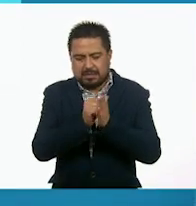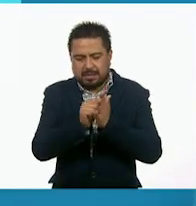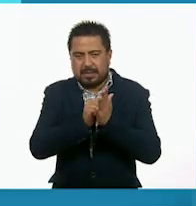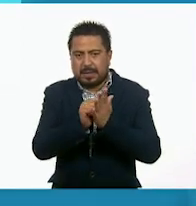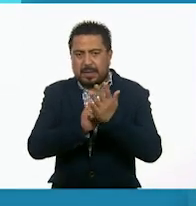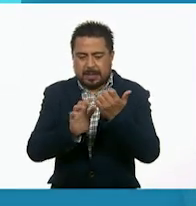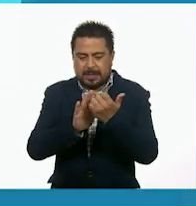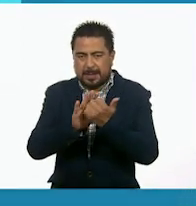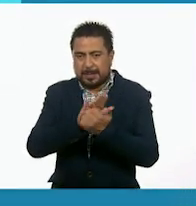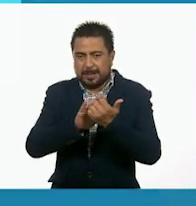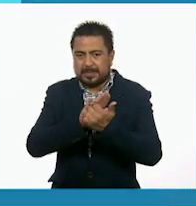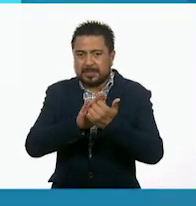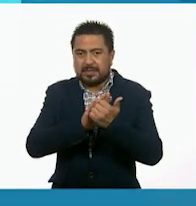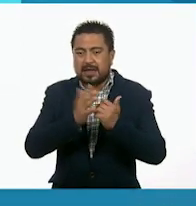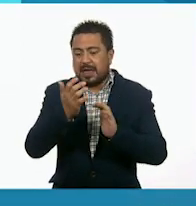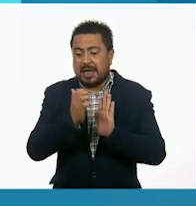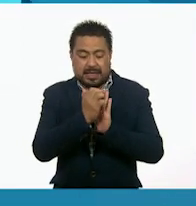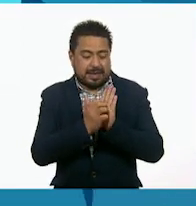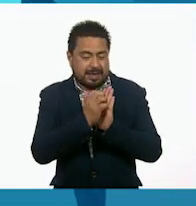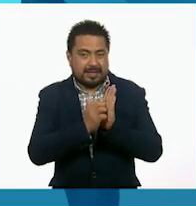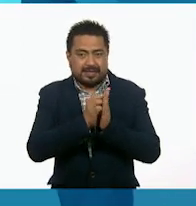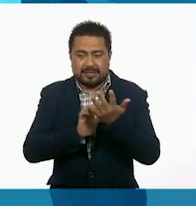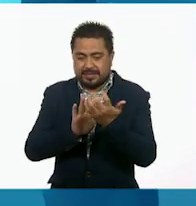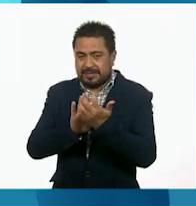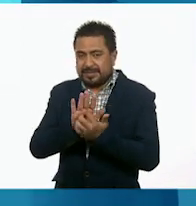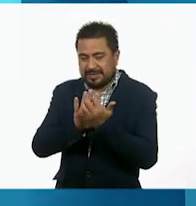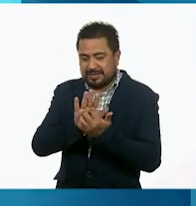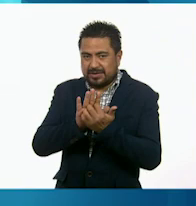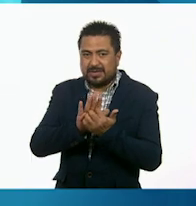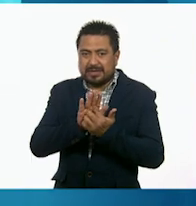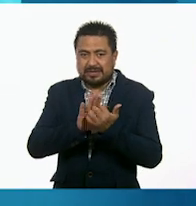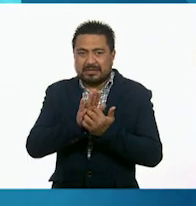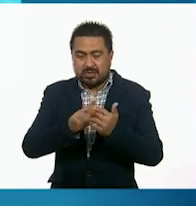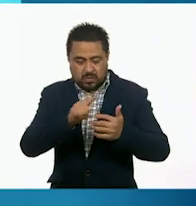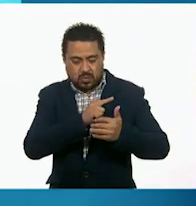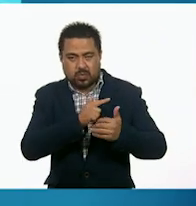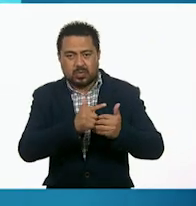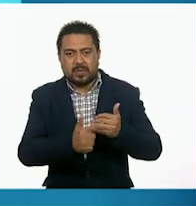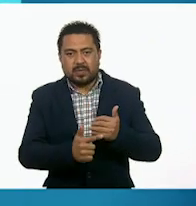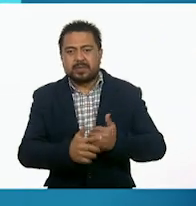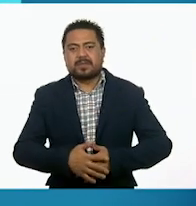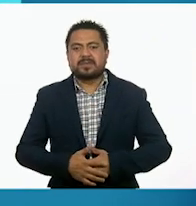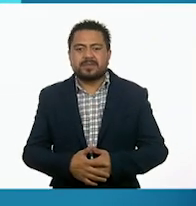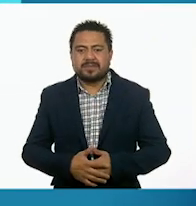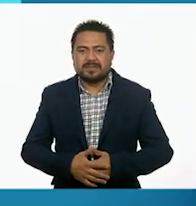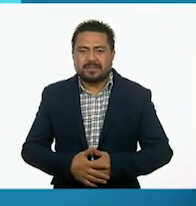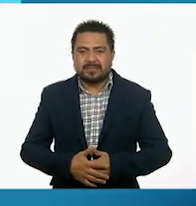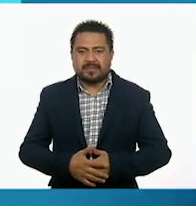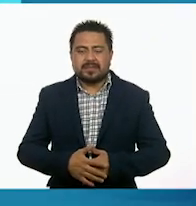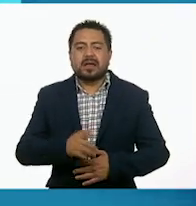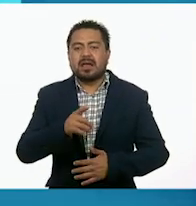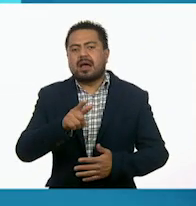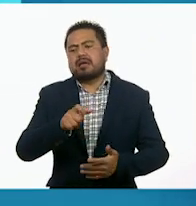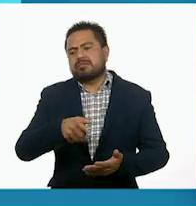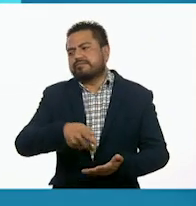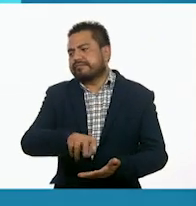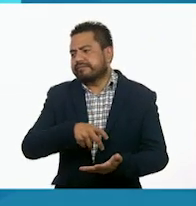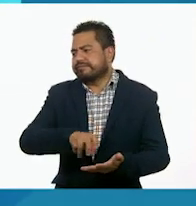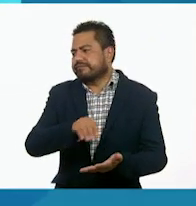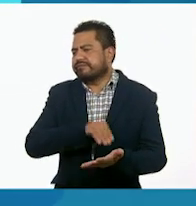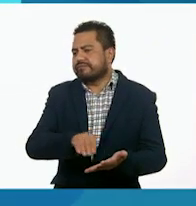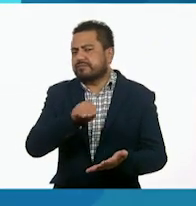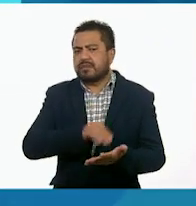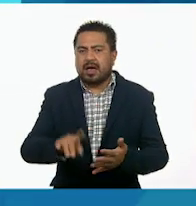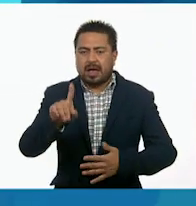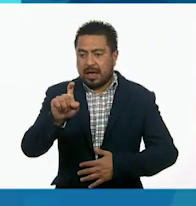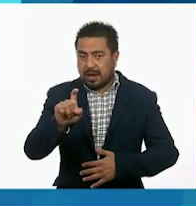dedos. Ahora haz como que rasguñas la palma de tus manos para lavar tus uñas. Enjuaga tus manos con